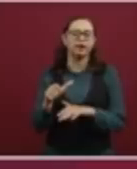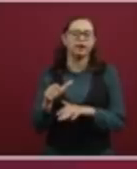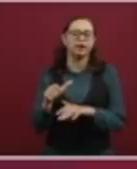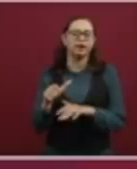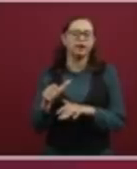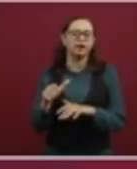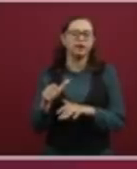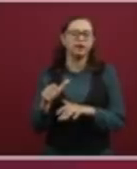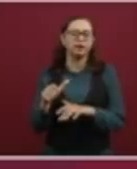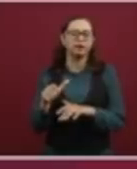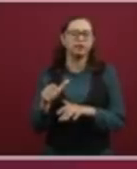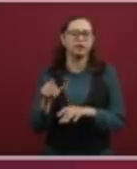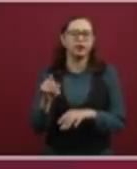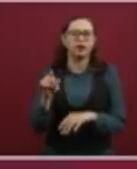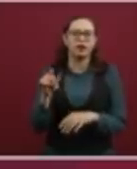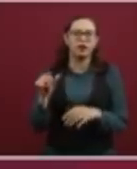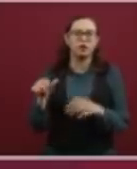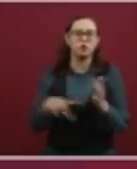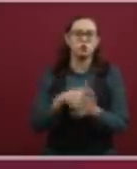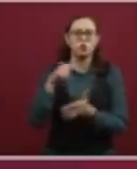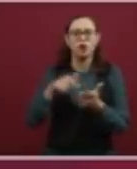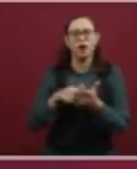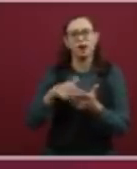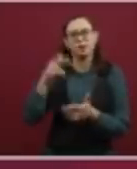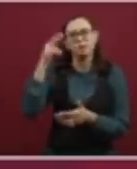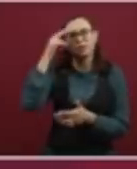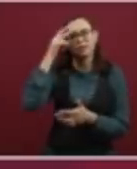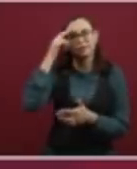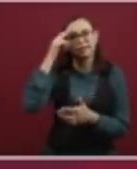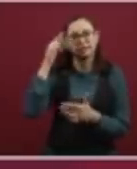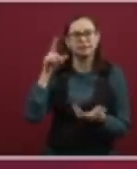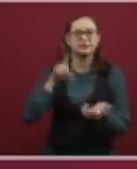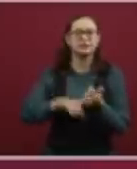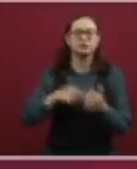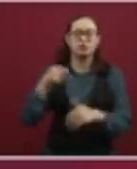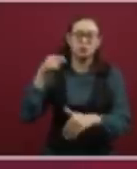lo de la utilización para un evento